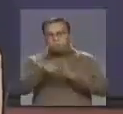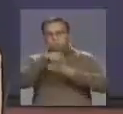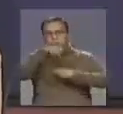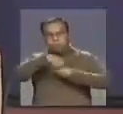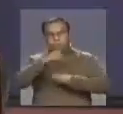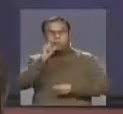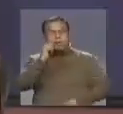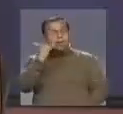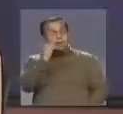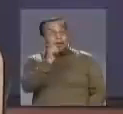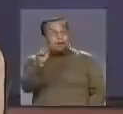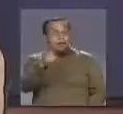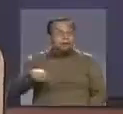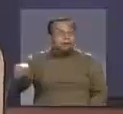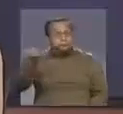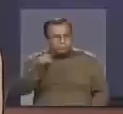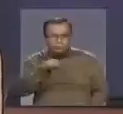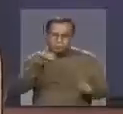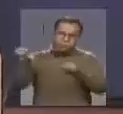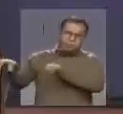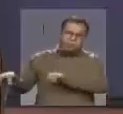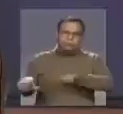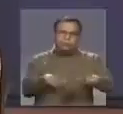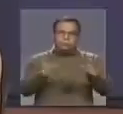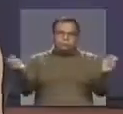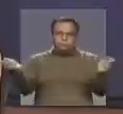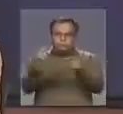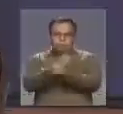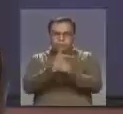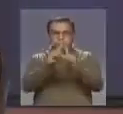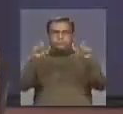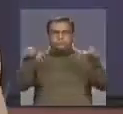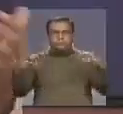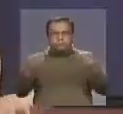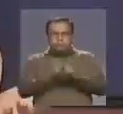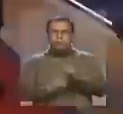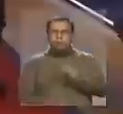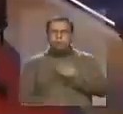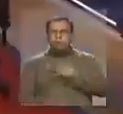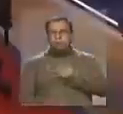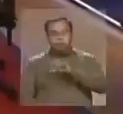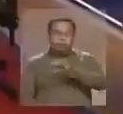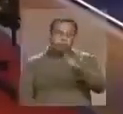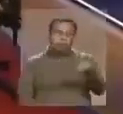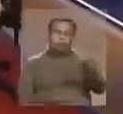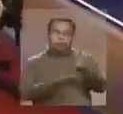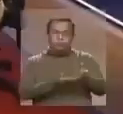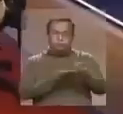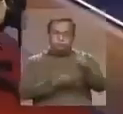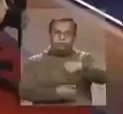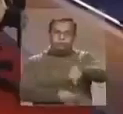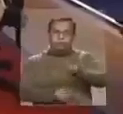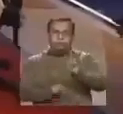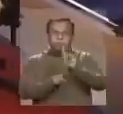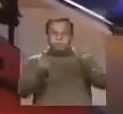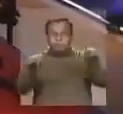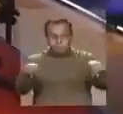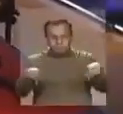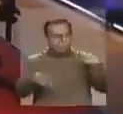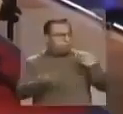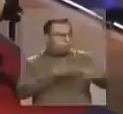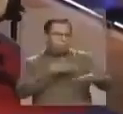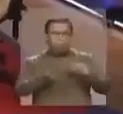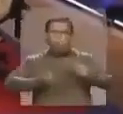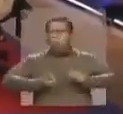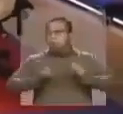mujeres víctimas de este tipo de hechos de violencia puedan tener una oportunidad de tener otros modelos de vida en el lugar que lleguen,